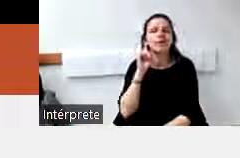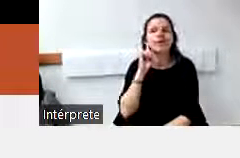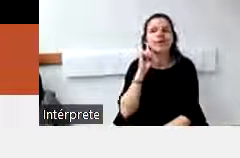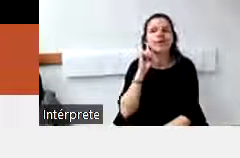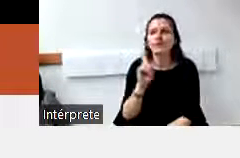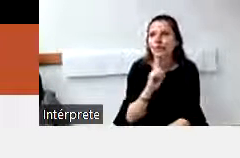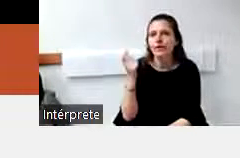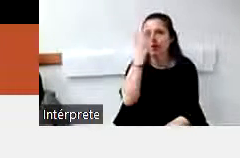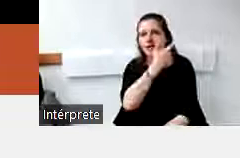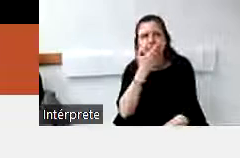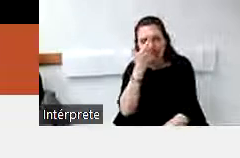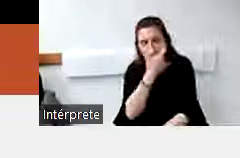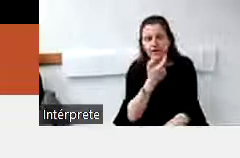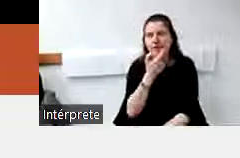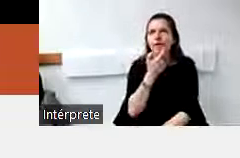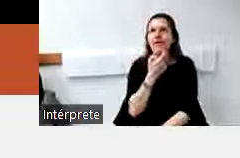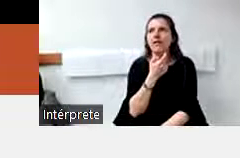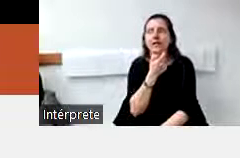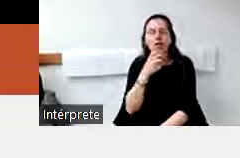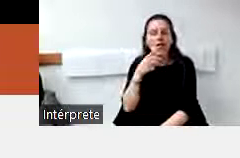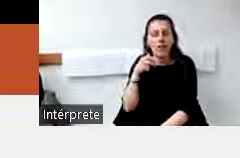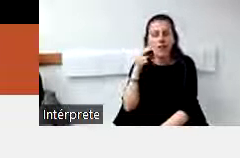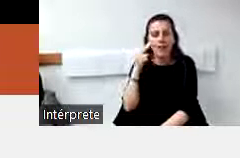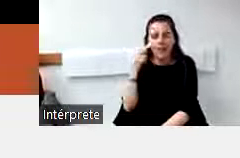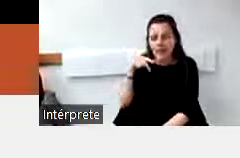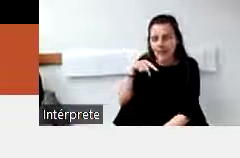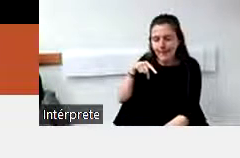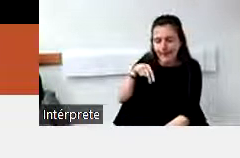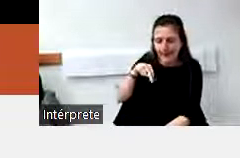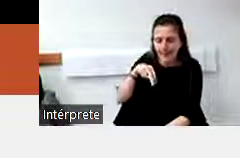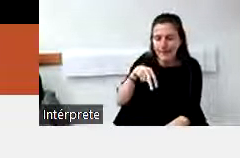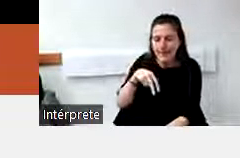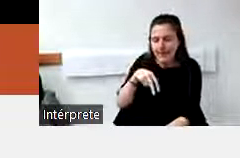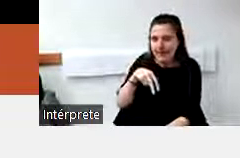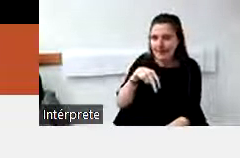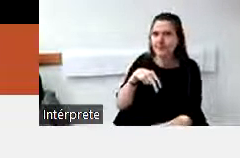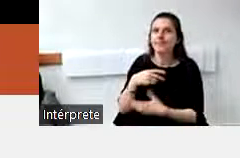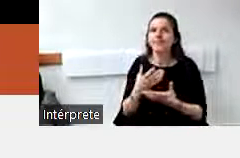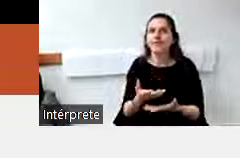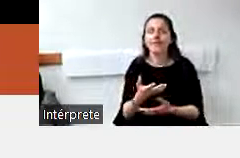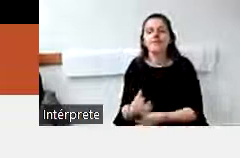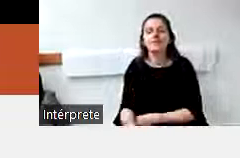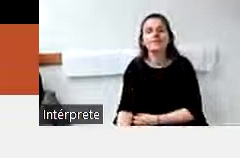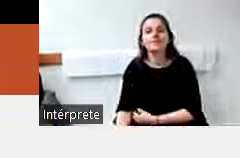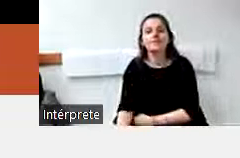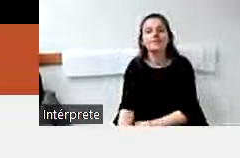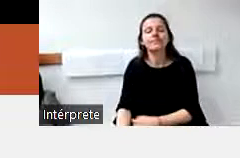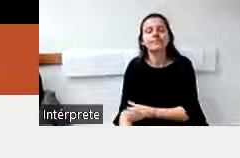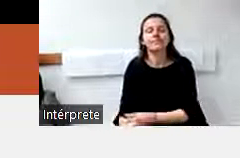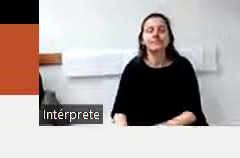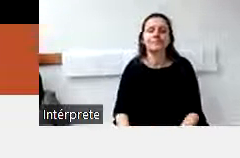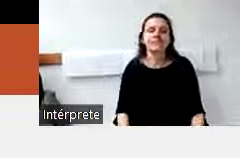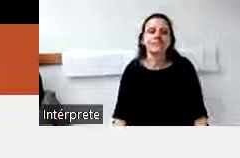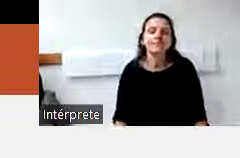en vez de hacer ese movimiento y que pone en interacción